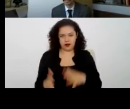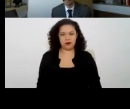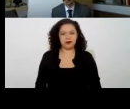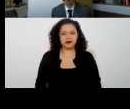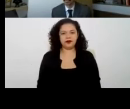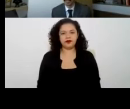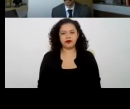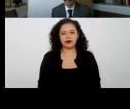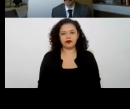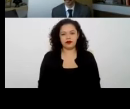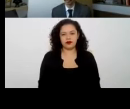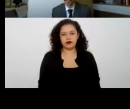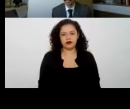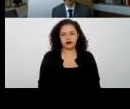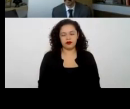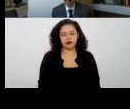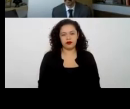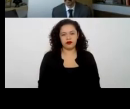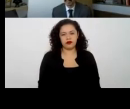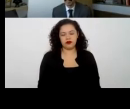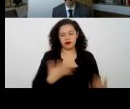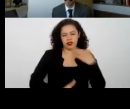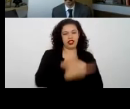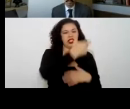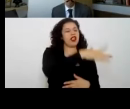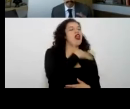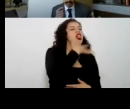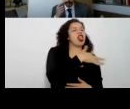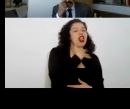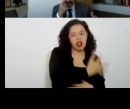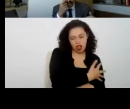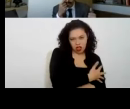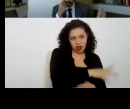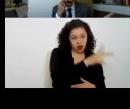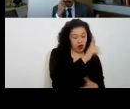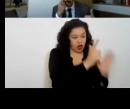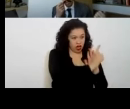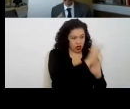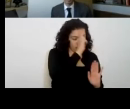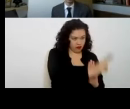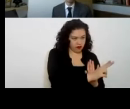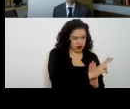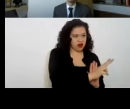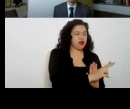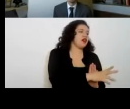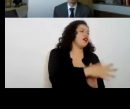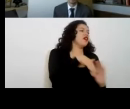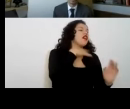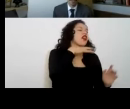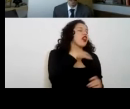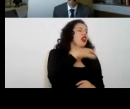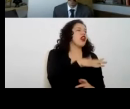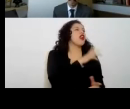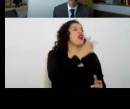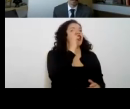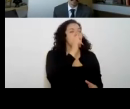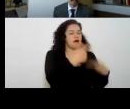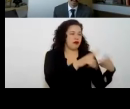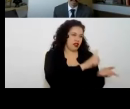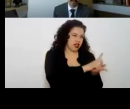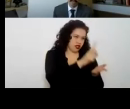todo inicia con recursos ilícitos, les decía, provenientes de corrupción, narcotráfico, tráfico de